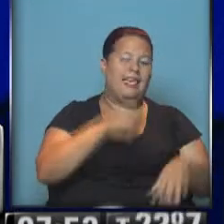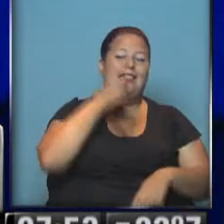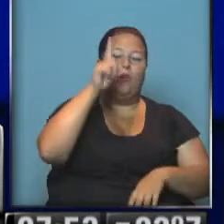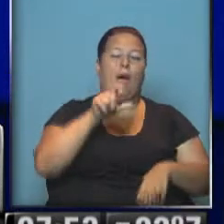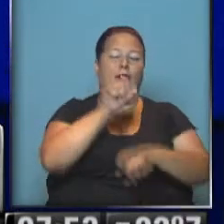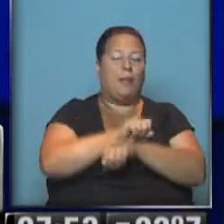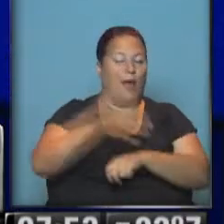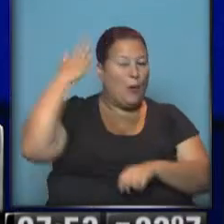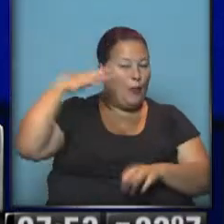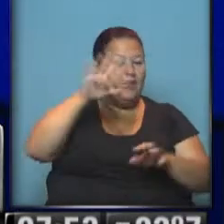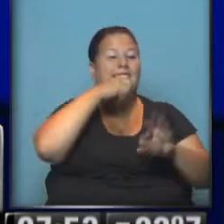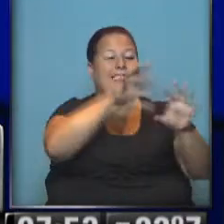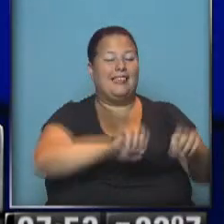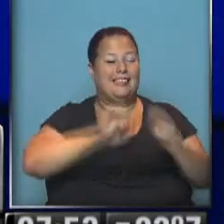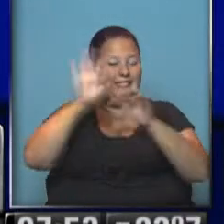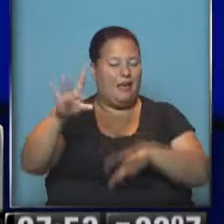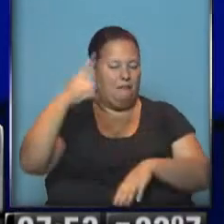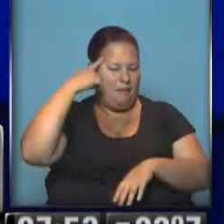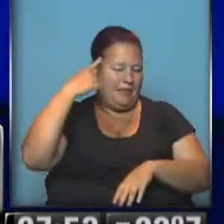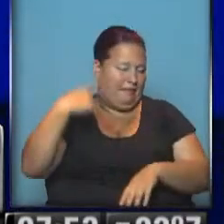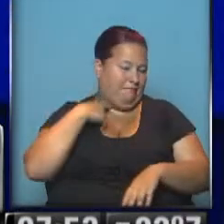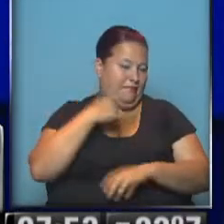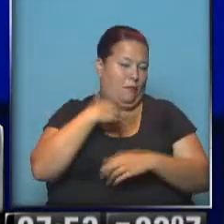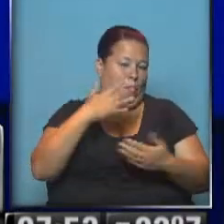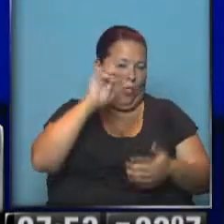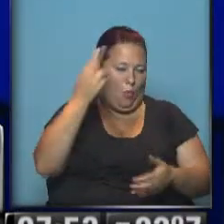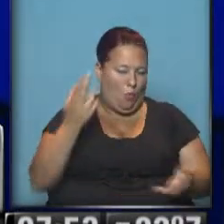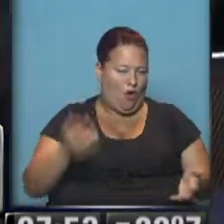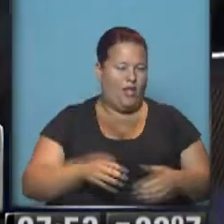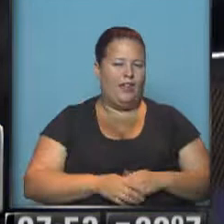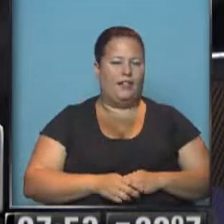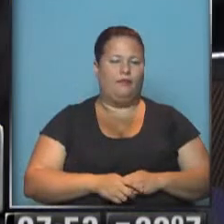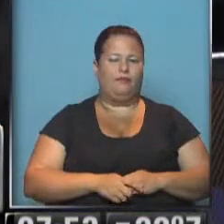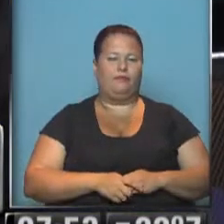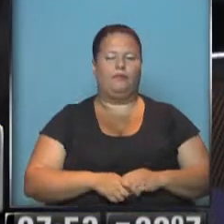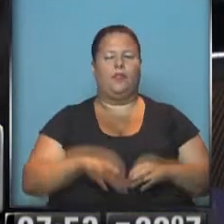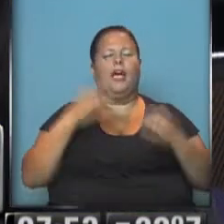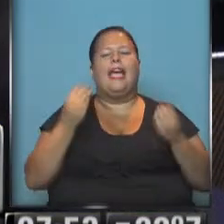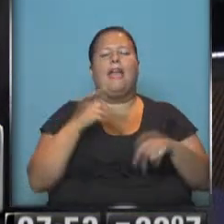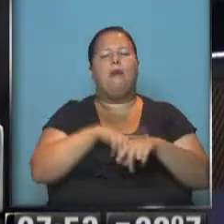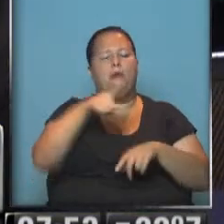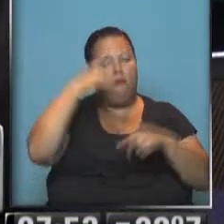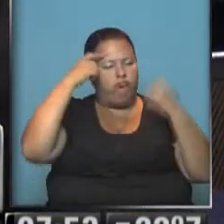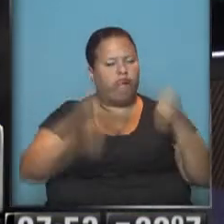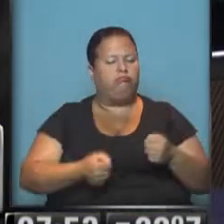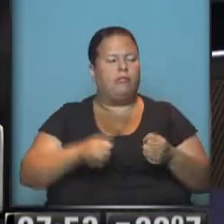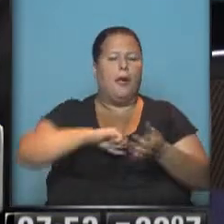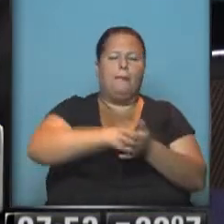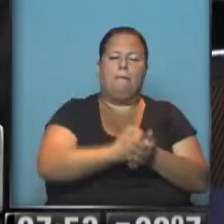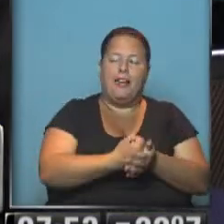en aquella época ser trasladado era terrorífico porque era la muerte. ¿En qué momento decide que la